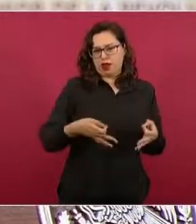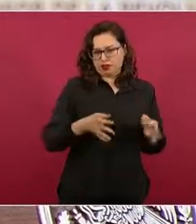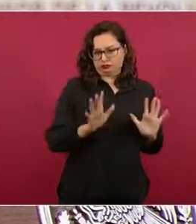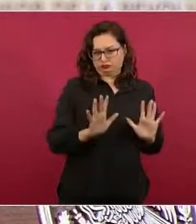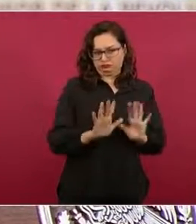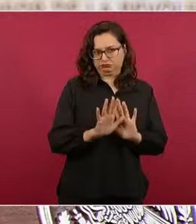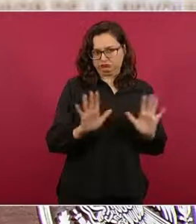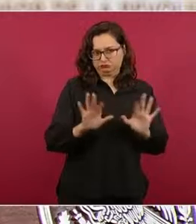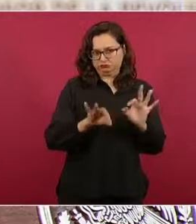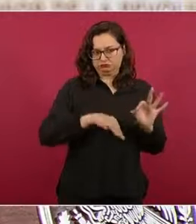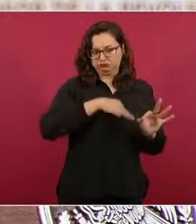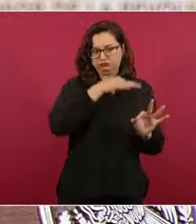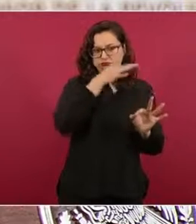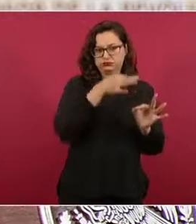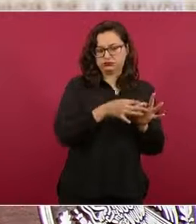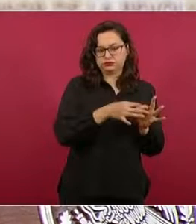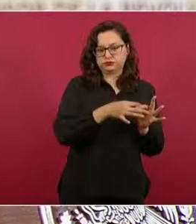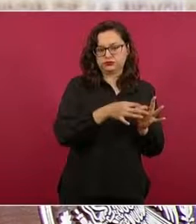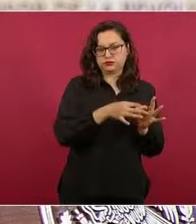comandante